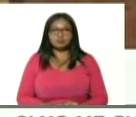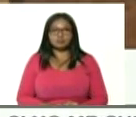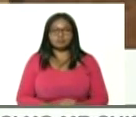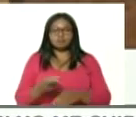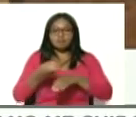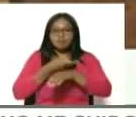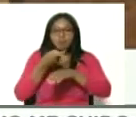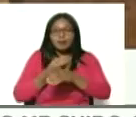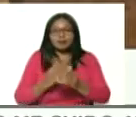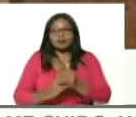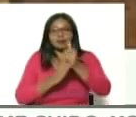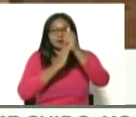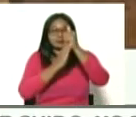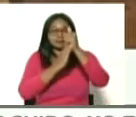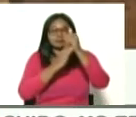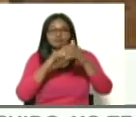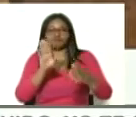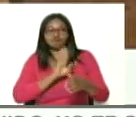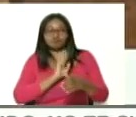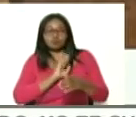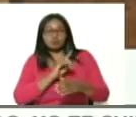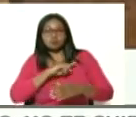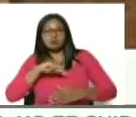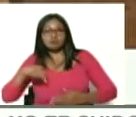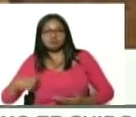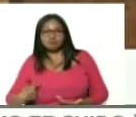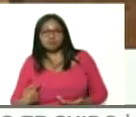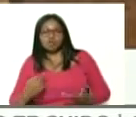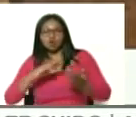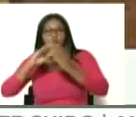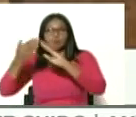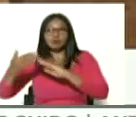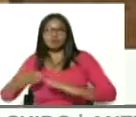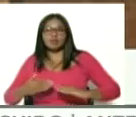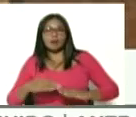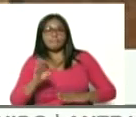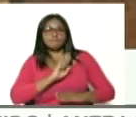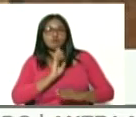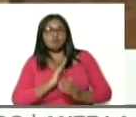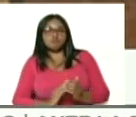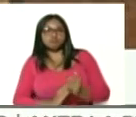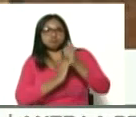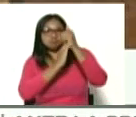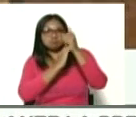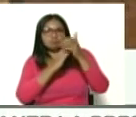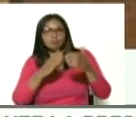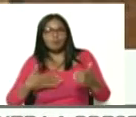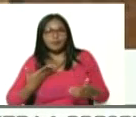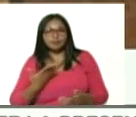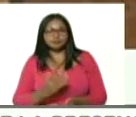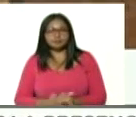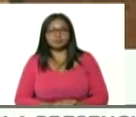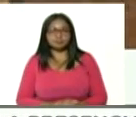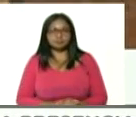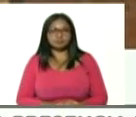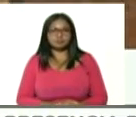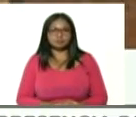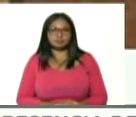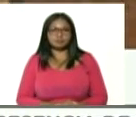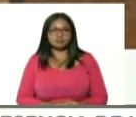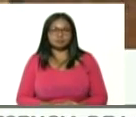gobernar el territorio, gobernar la comunidad, autogobernarse y